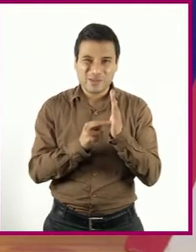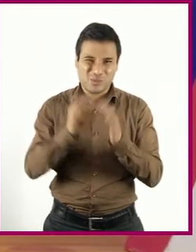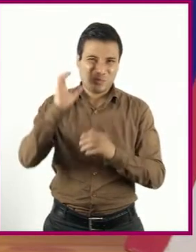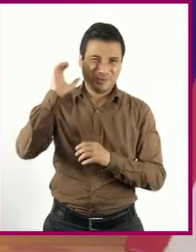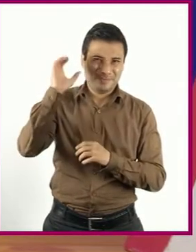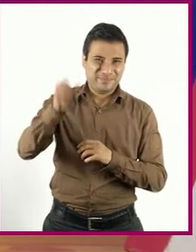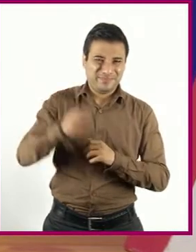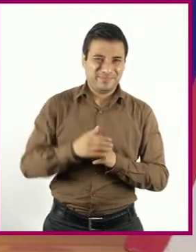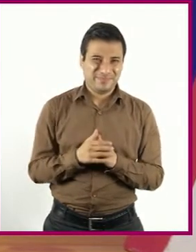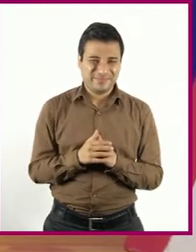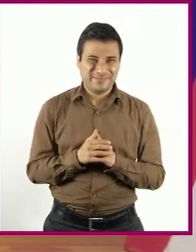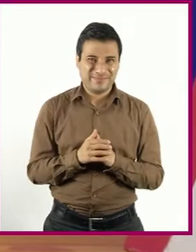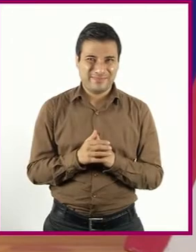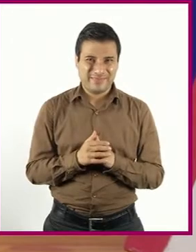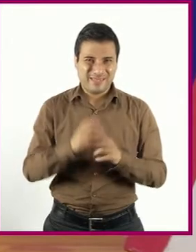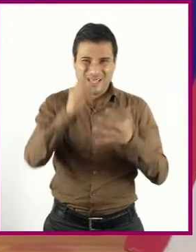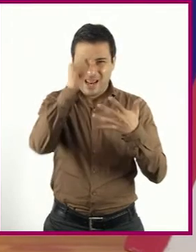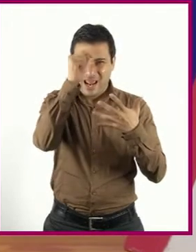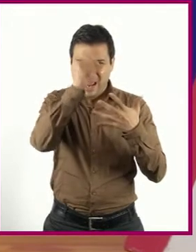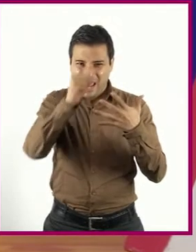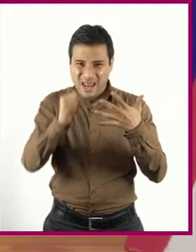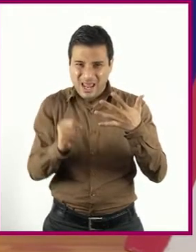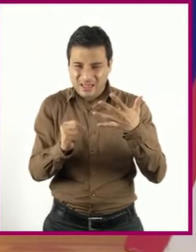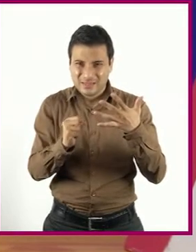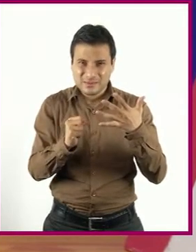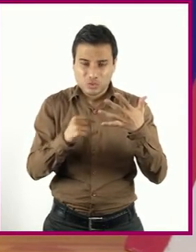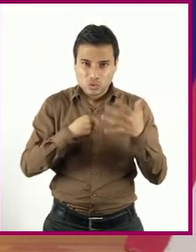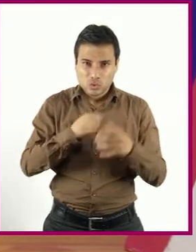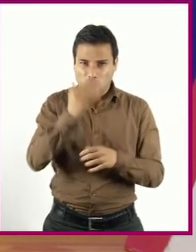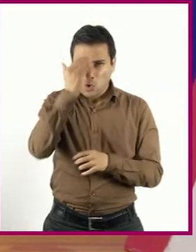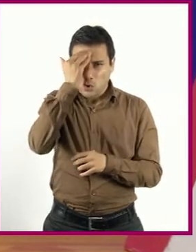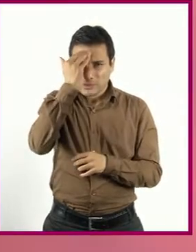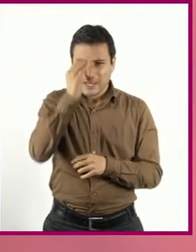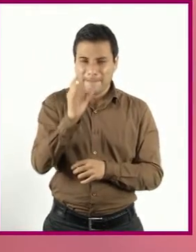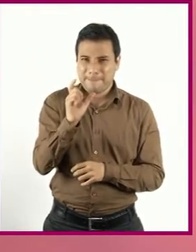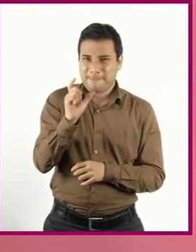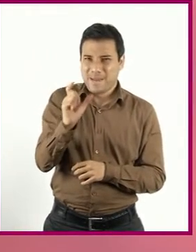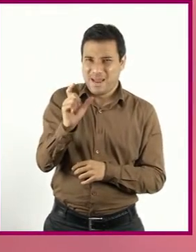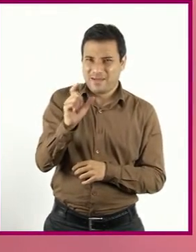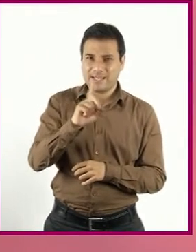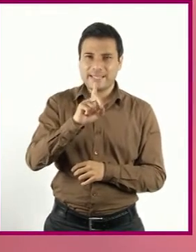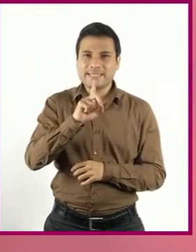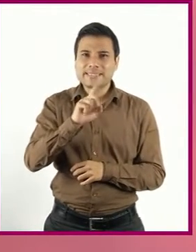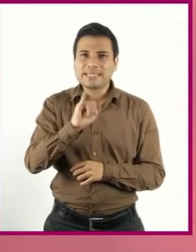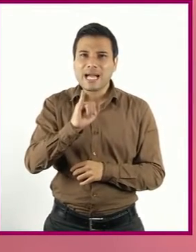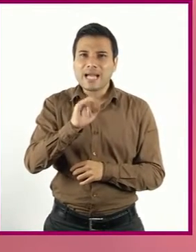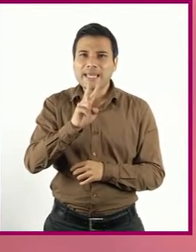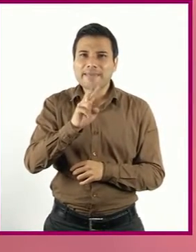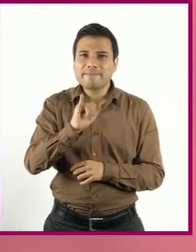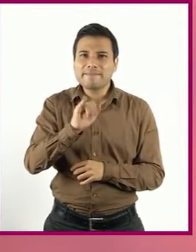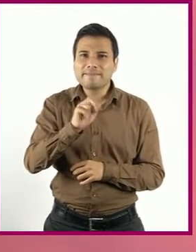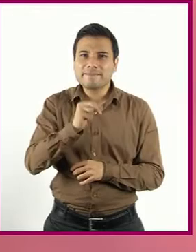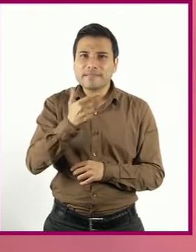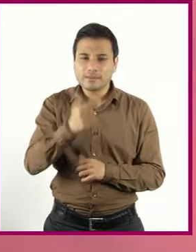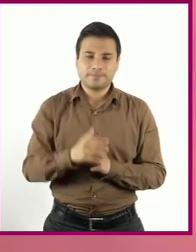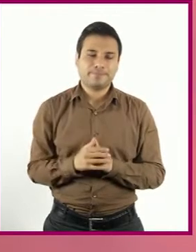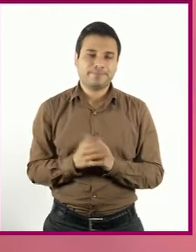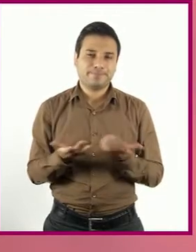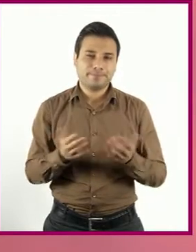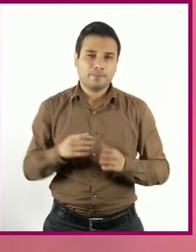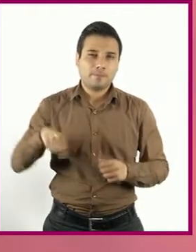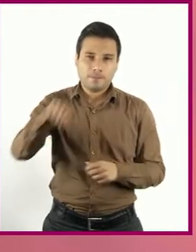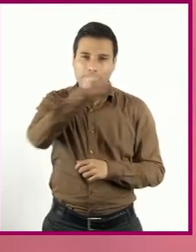americano bandera con el que juegan para saber a qué se refiere el término diving. Seguramente alguna vez ustedes